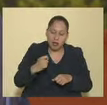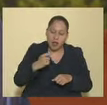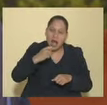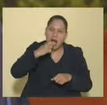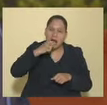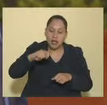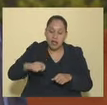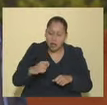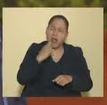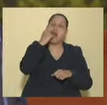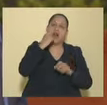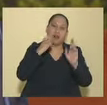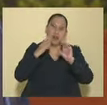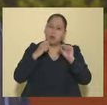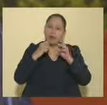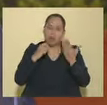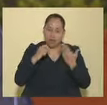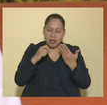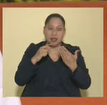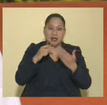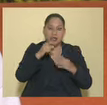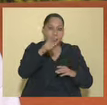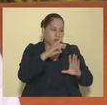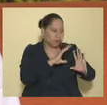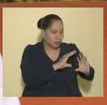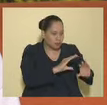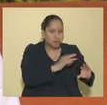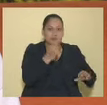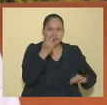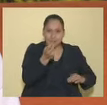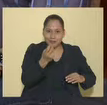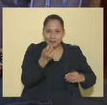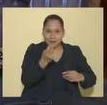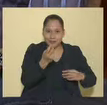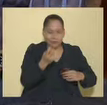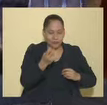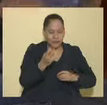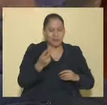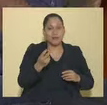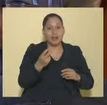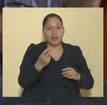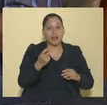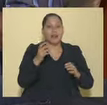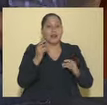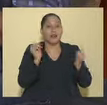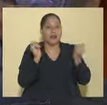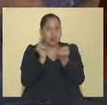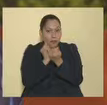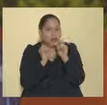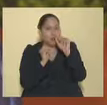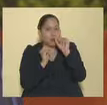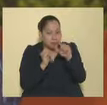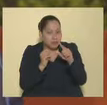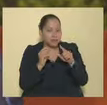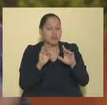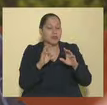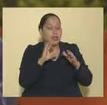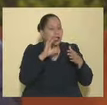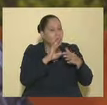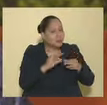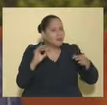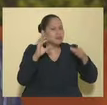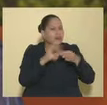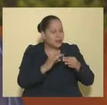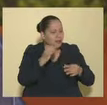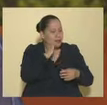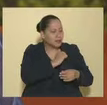una herramienta de peligro. No lleva fuerza y no te vas a lastimar. Entonces, cosas de ese tipo que se expliquen